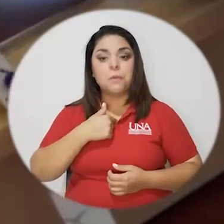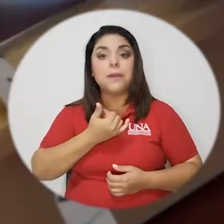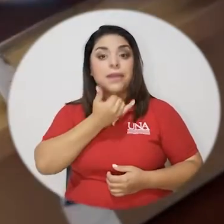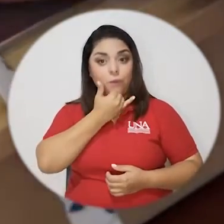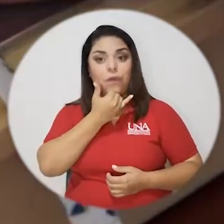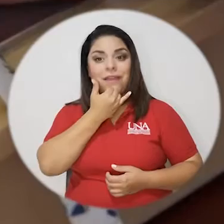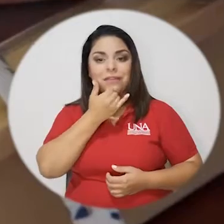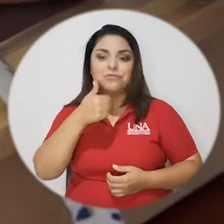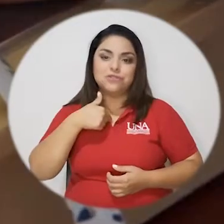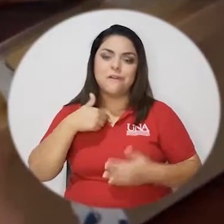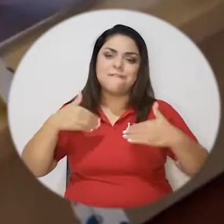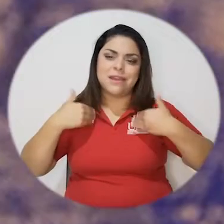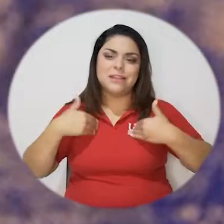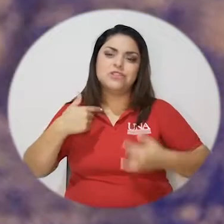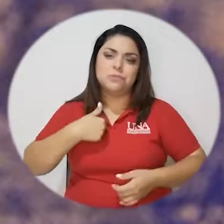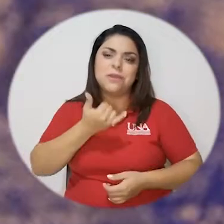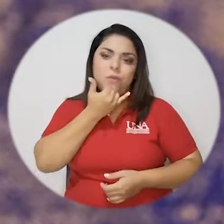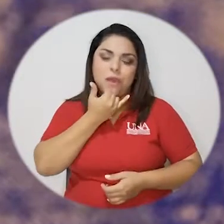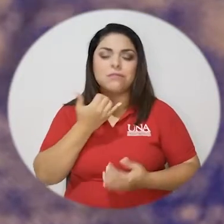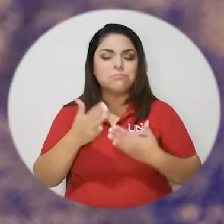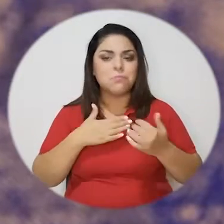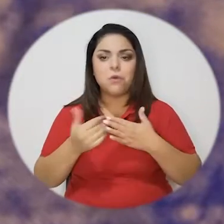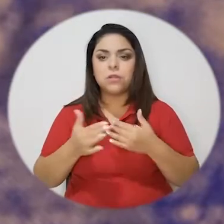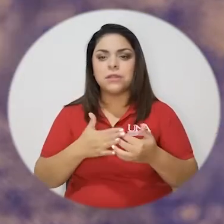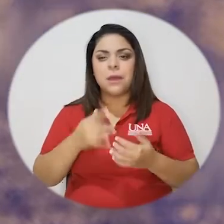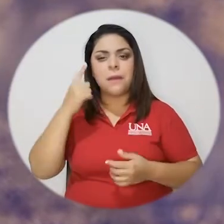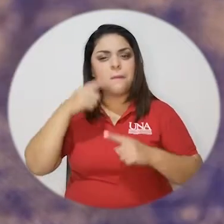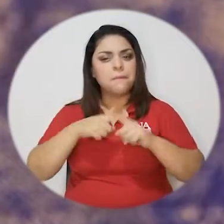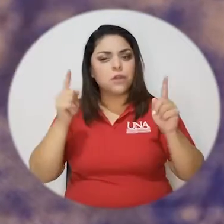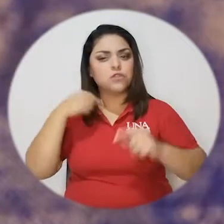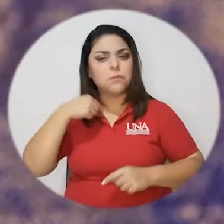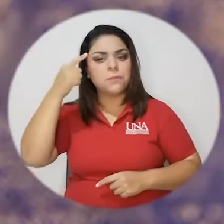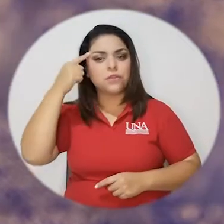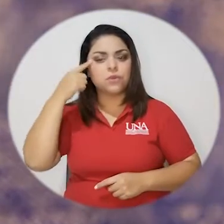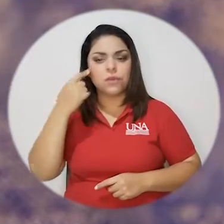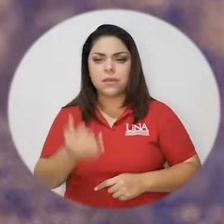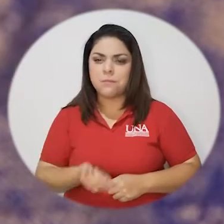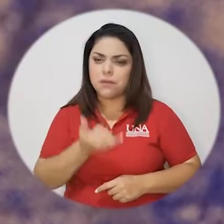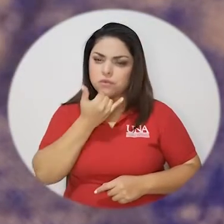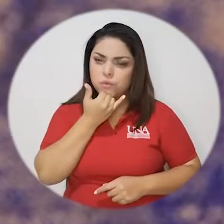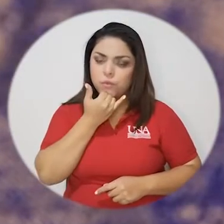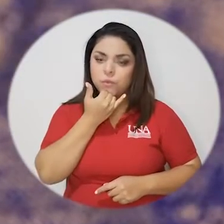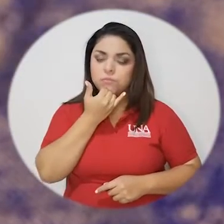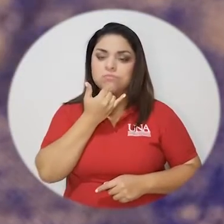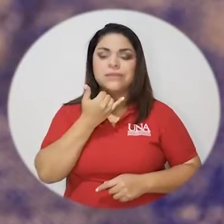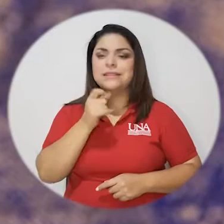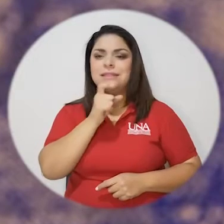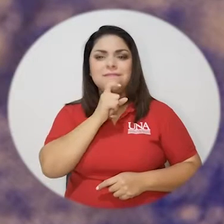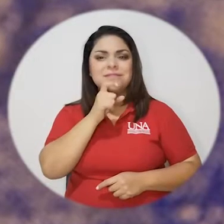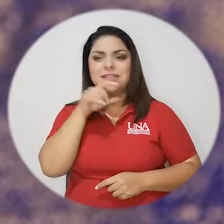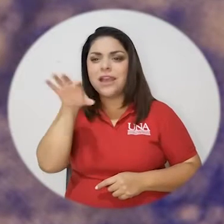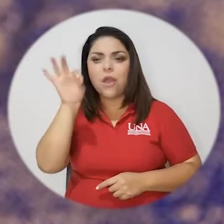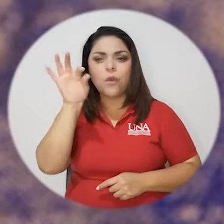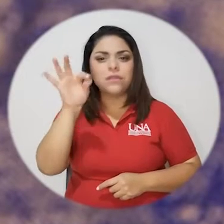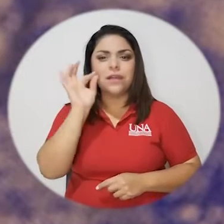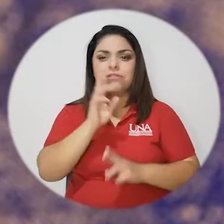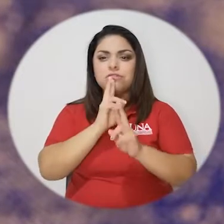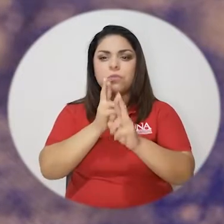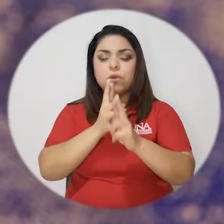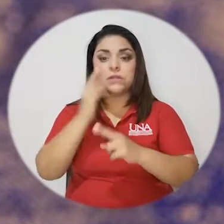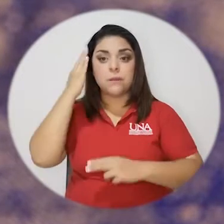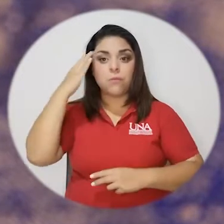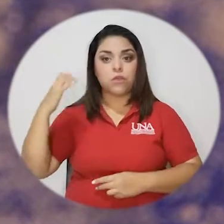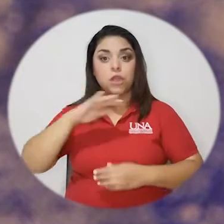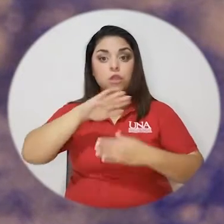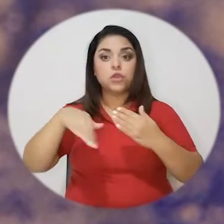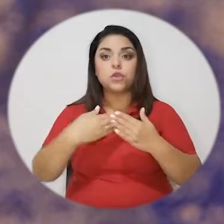equivocado, pero uno dice, ¿qué pasó? Y cuesta mucho encontrar respuestas cuando todos decíamos que las 2 últimas semanas